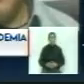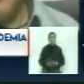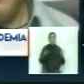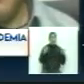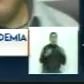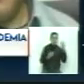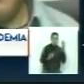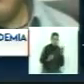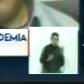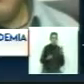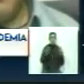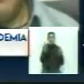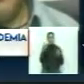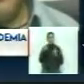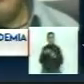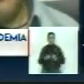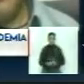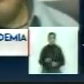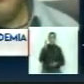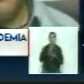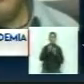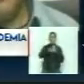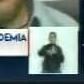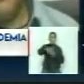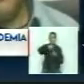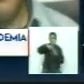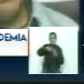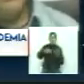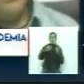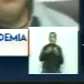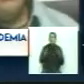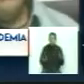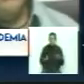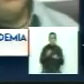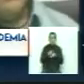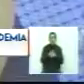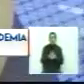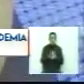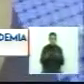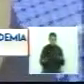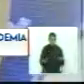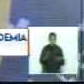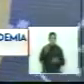Guayaquil. Vamos al corte comercial y cuando retornemos más información, y estaremos hablando también con el ingeniero Carlos